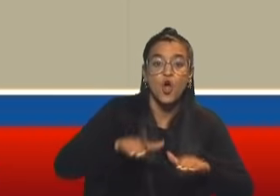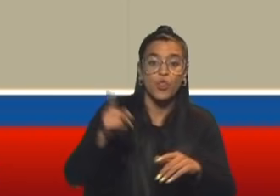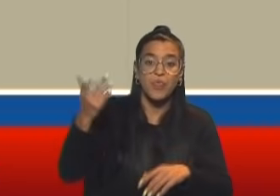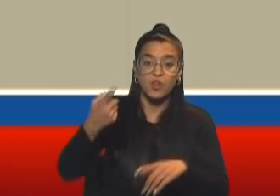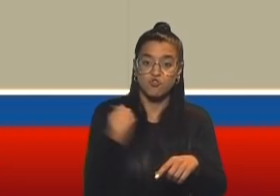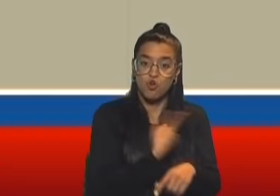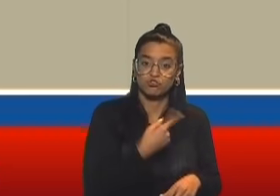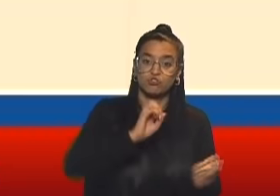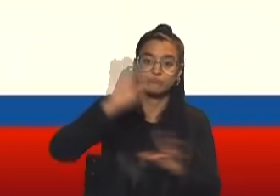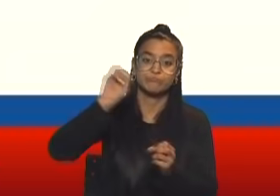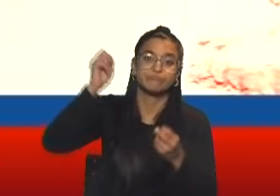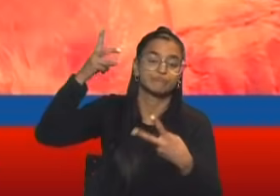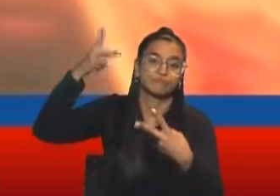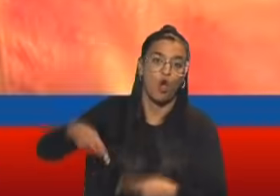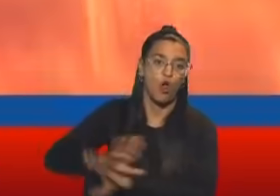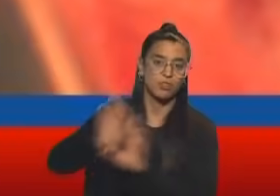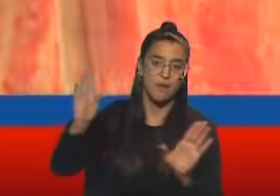las exportaciones.